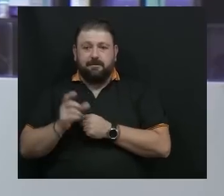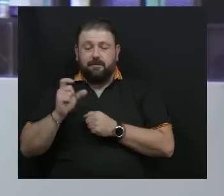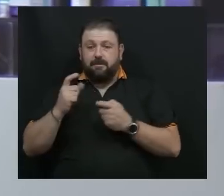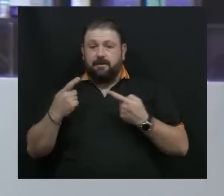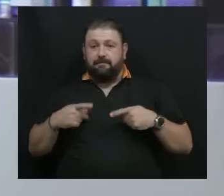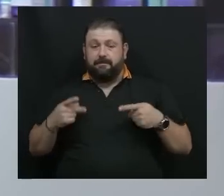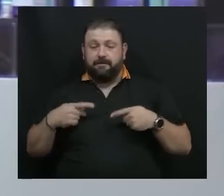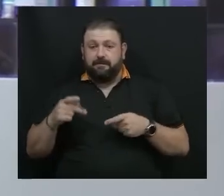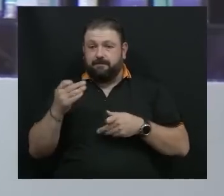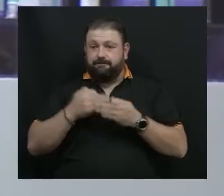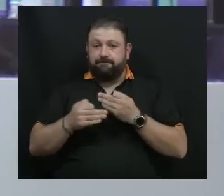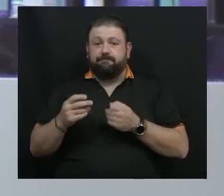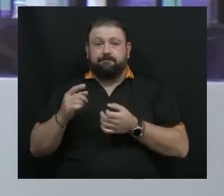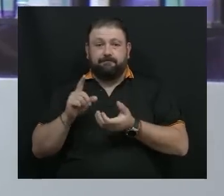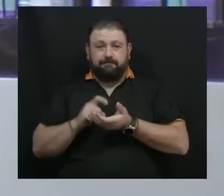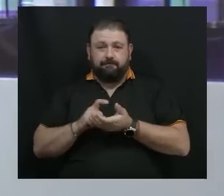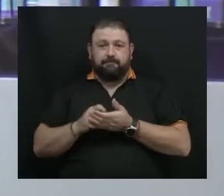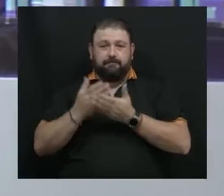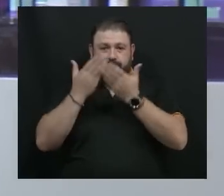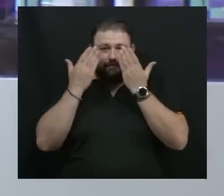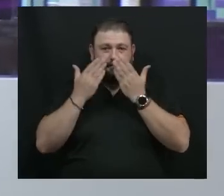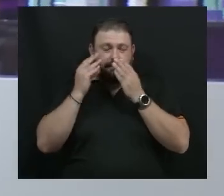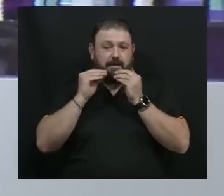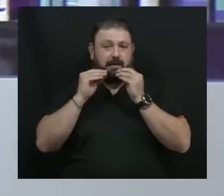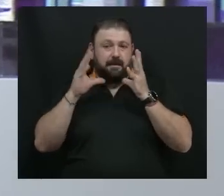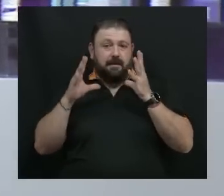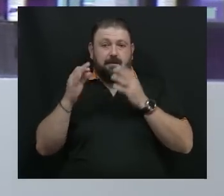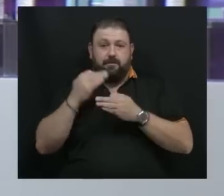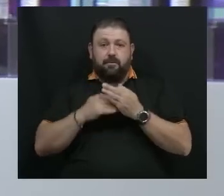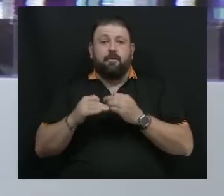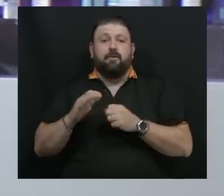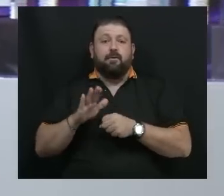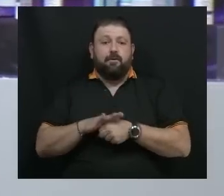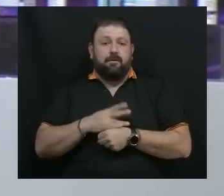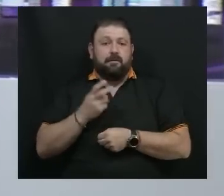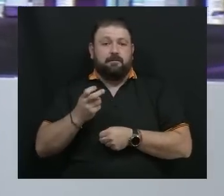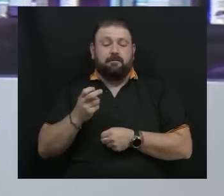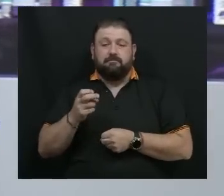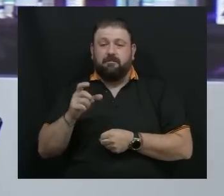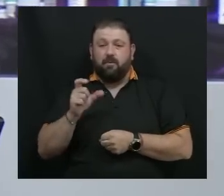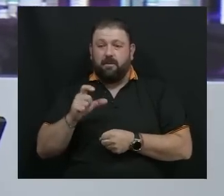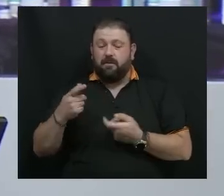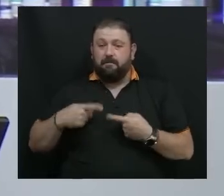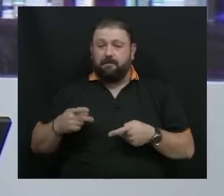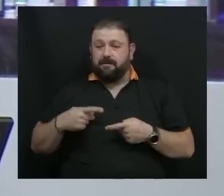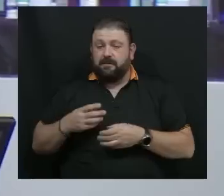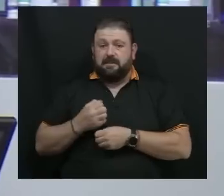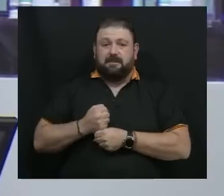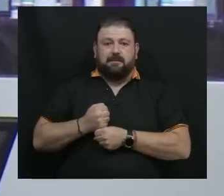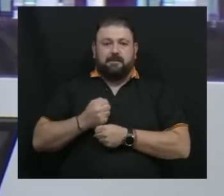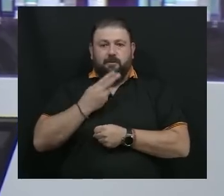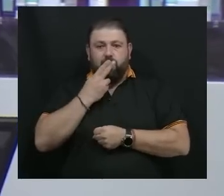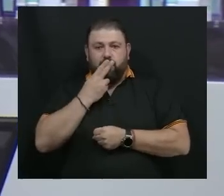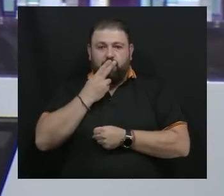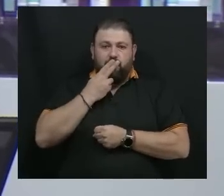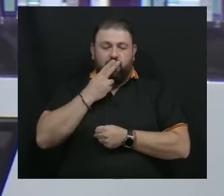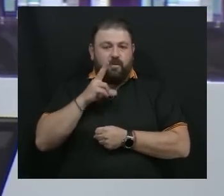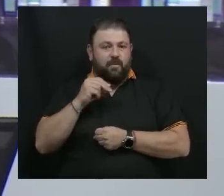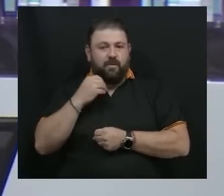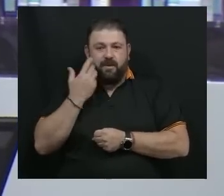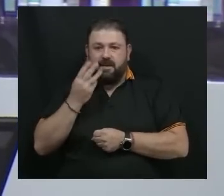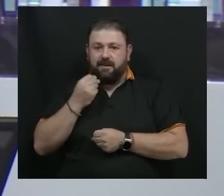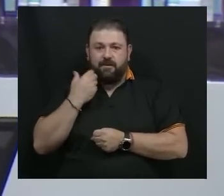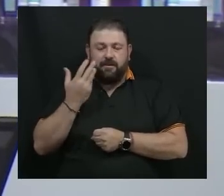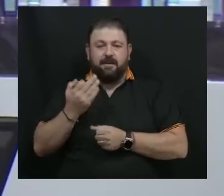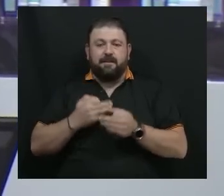veces encontramos clientas como que no quieren soltar el dinero por tres productos, le quitas